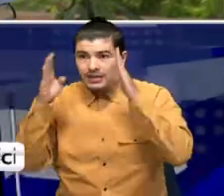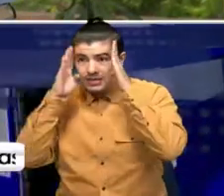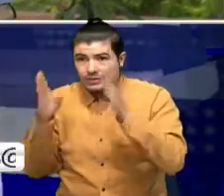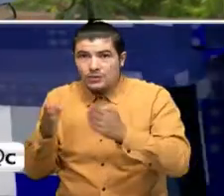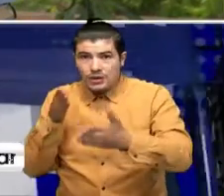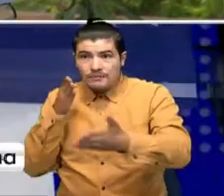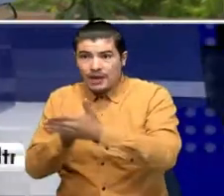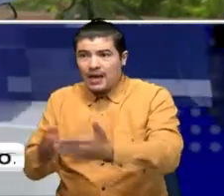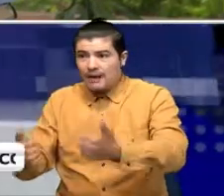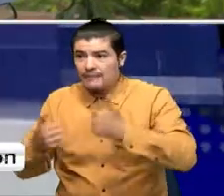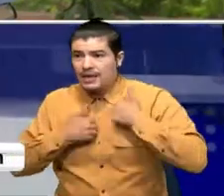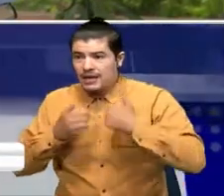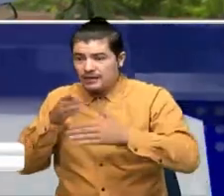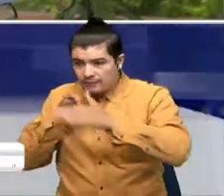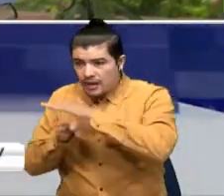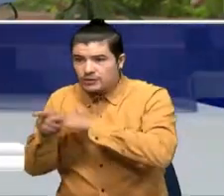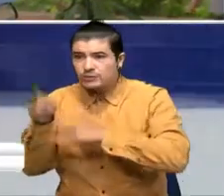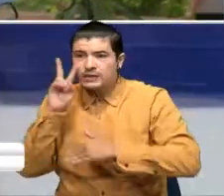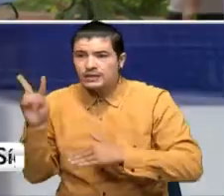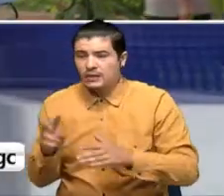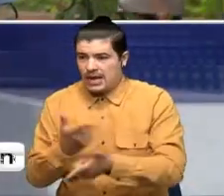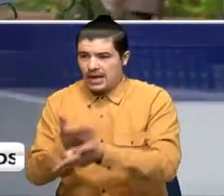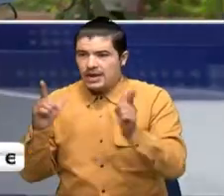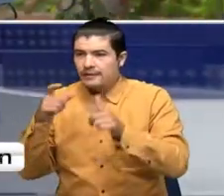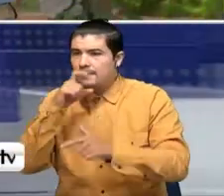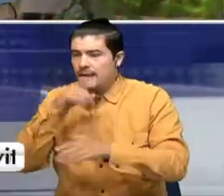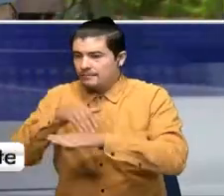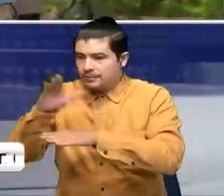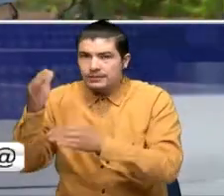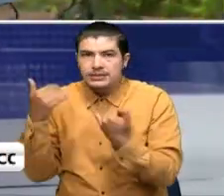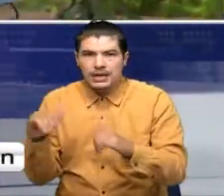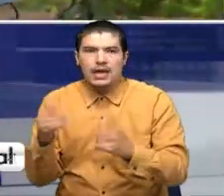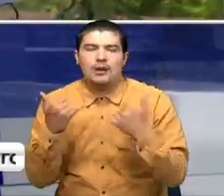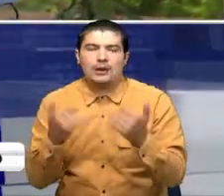militar cuanto antes. Compañero, me despido desde Cúcuta. Ustedes continúen con más desde estudio. Buenas tardes.